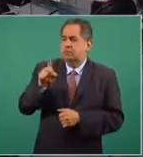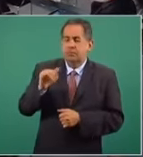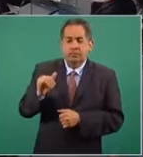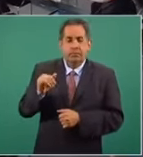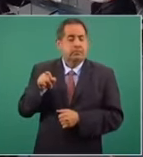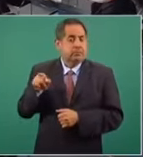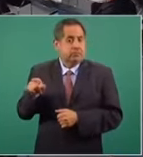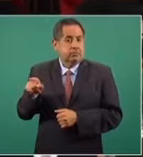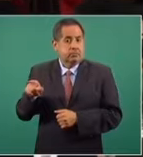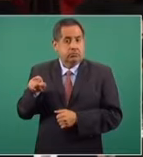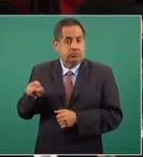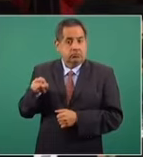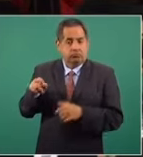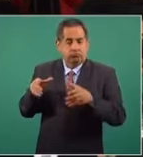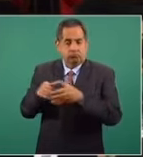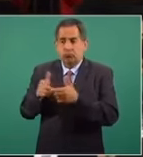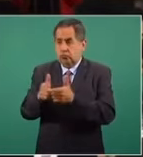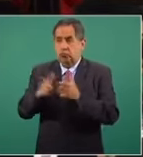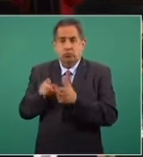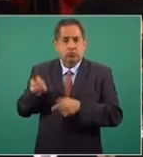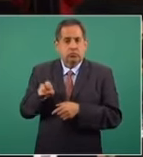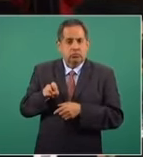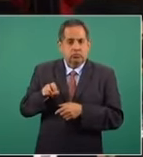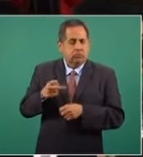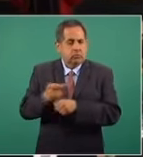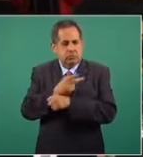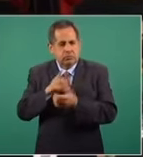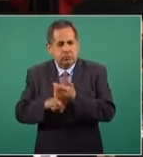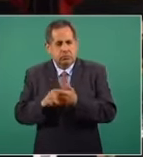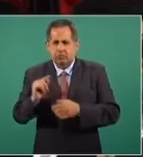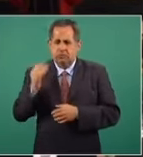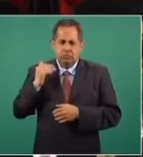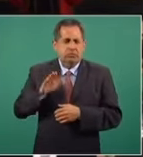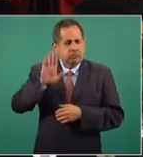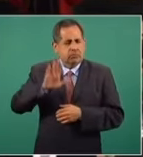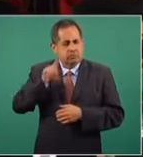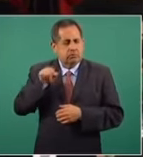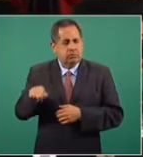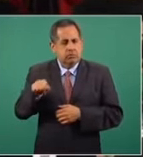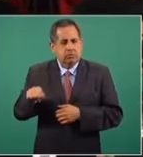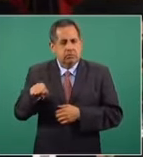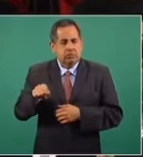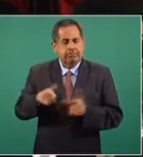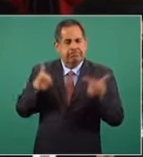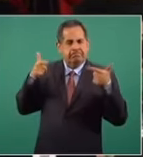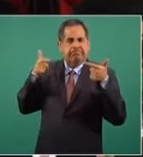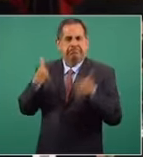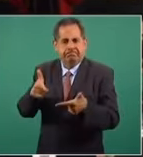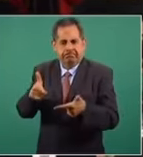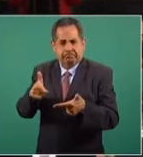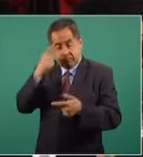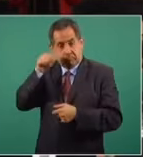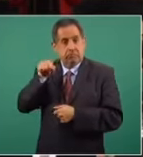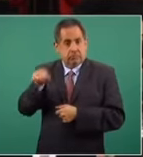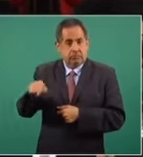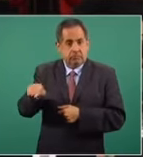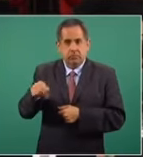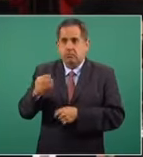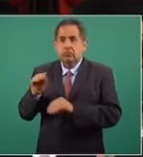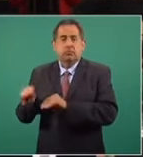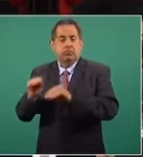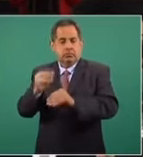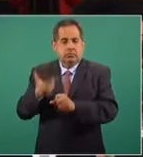Larsa Comunicaciones, bueno, por la situación que padeció. Al parecer fue un atentado en su contra. Ella está